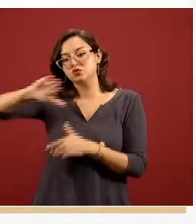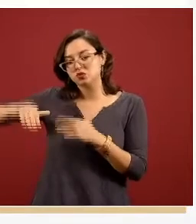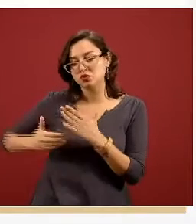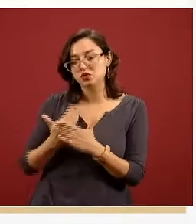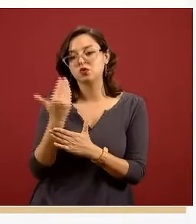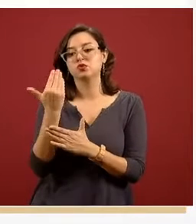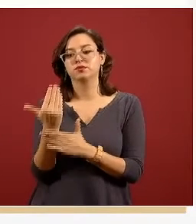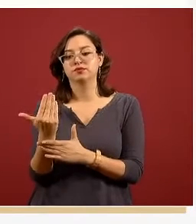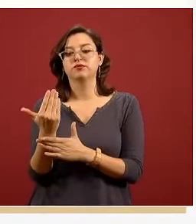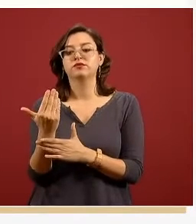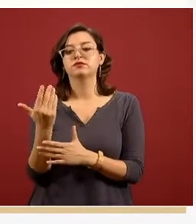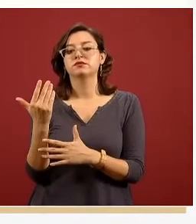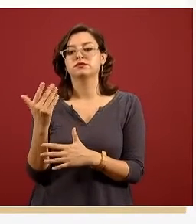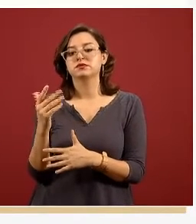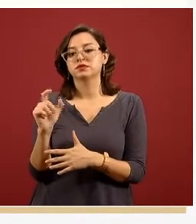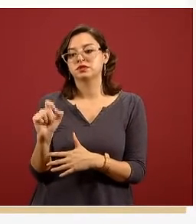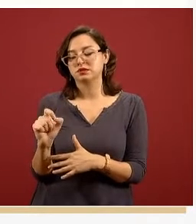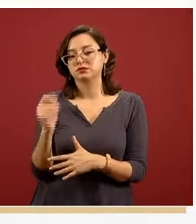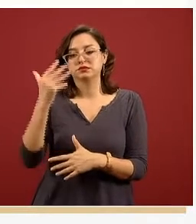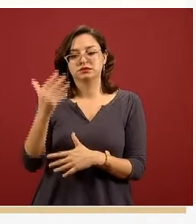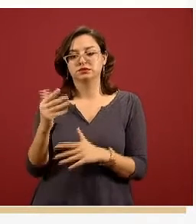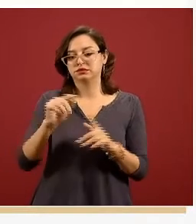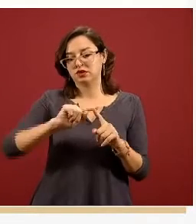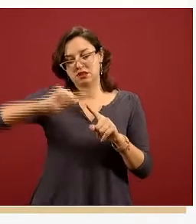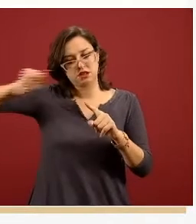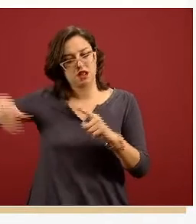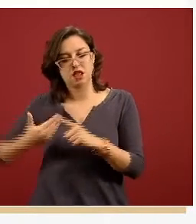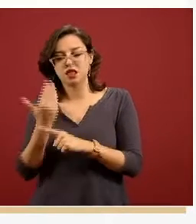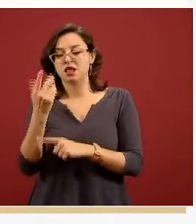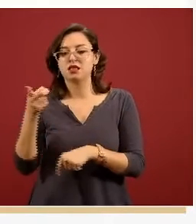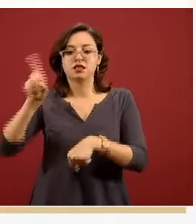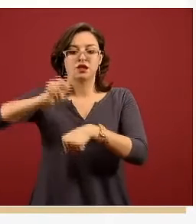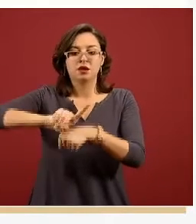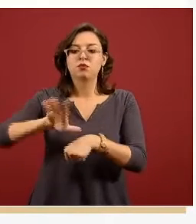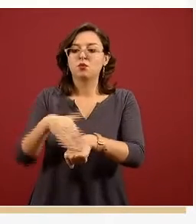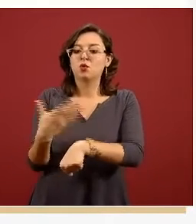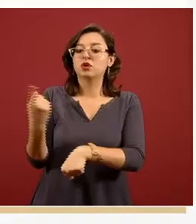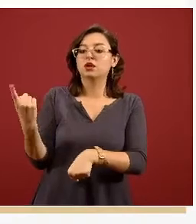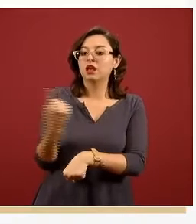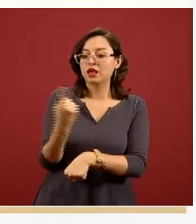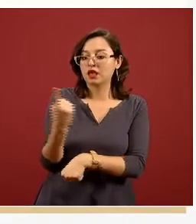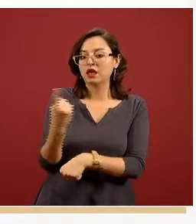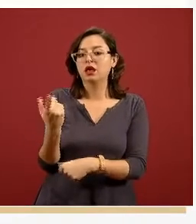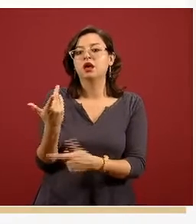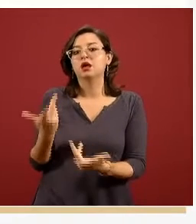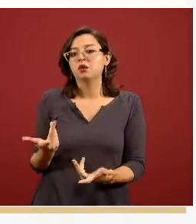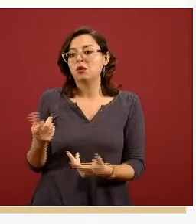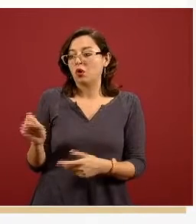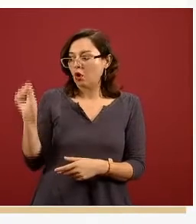23:59 horas del día 25. ¿Por qué no presentamos el día de hoy? Porque el día de hoy todavía está